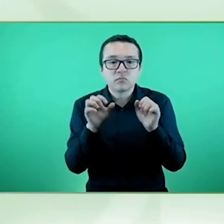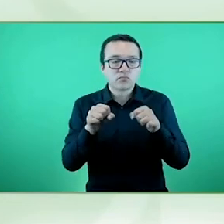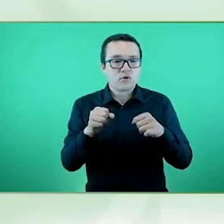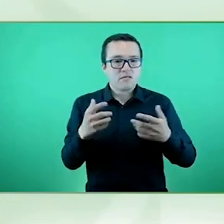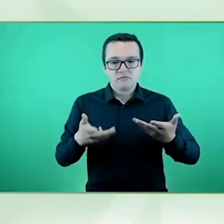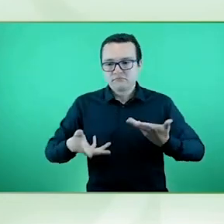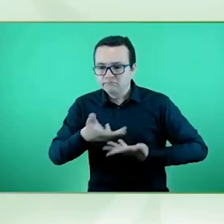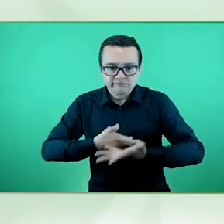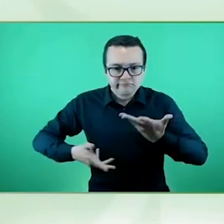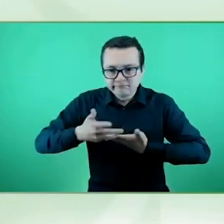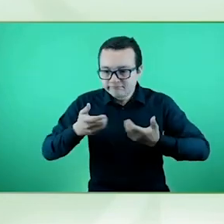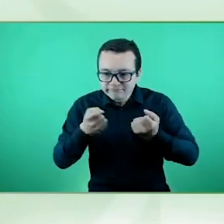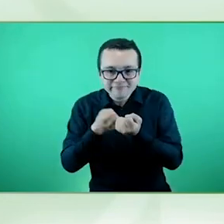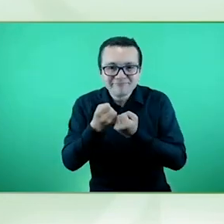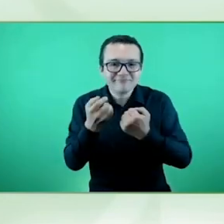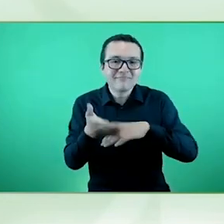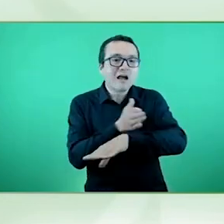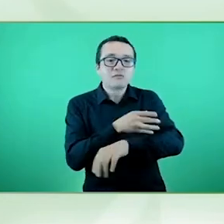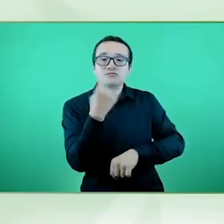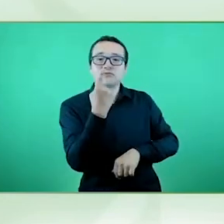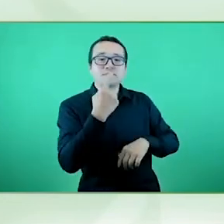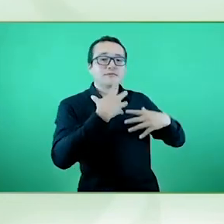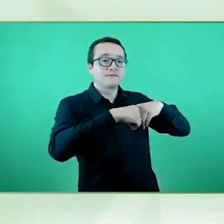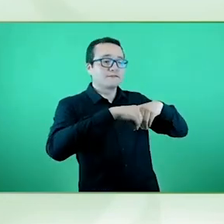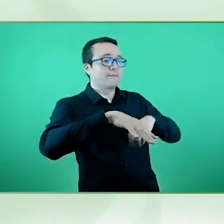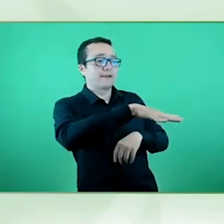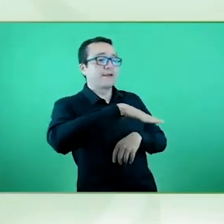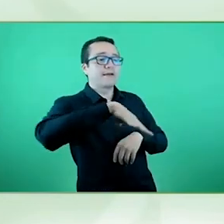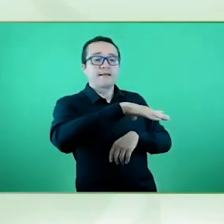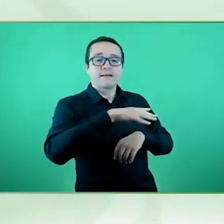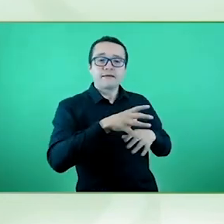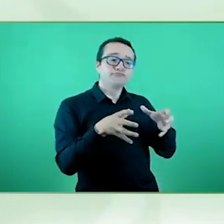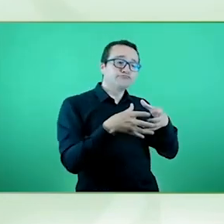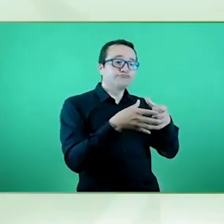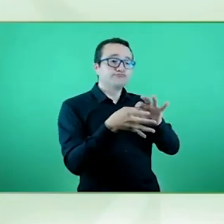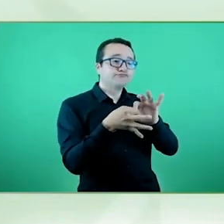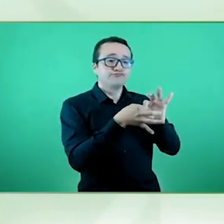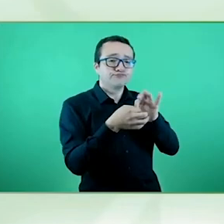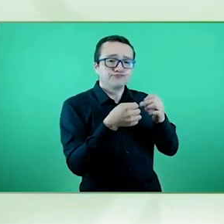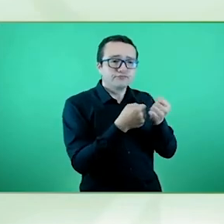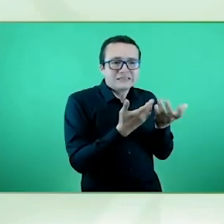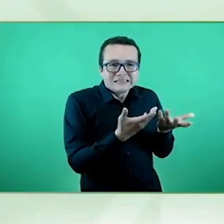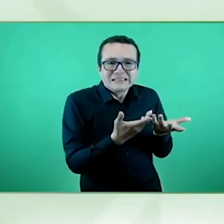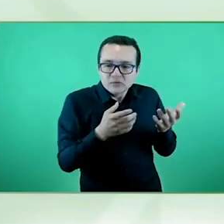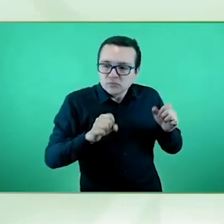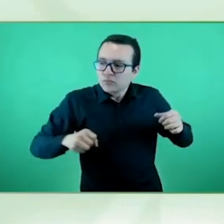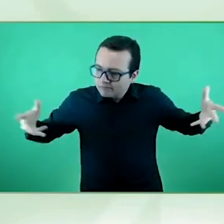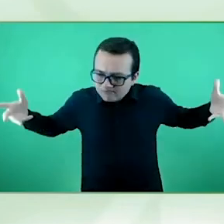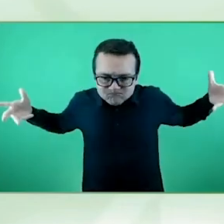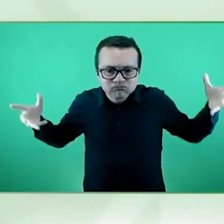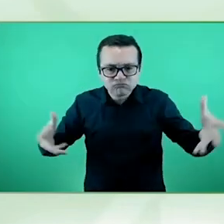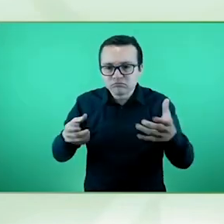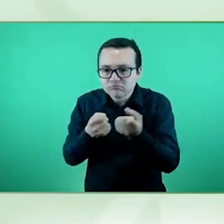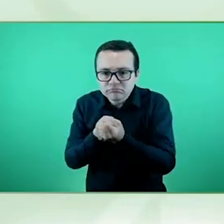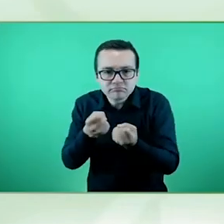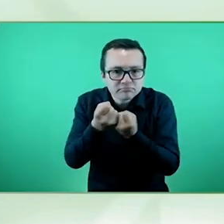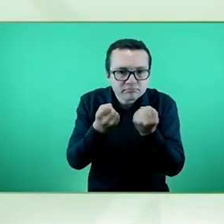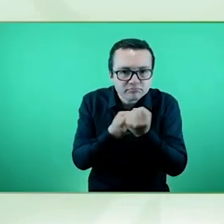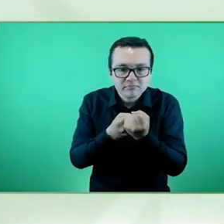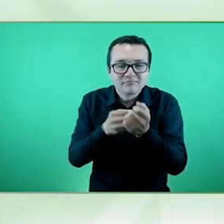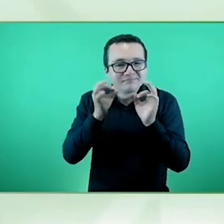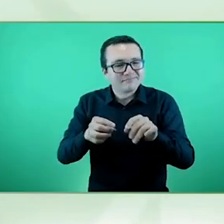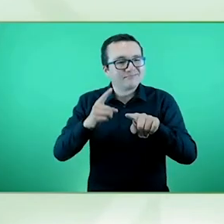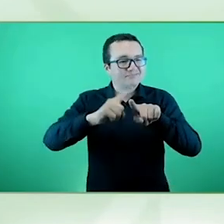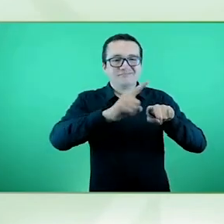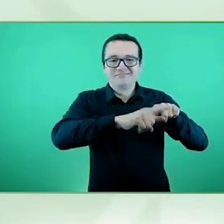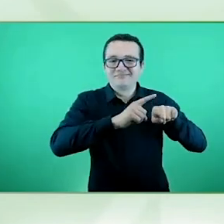Bueno, la revisión de diferentes enfoques, diferentes metodologías, nos acercaron al cooperativismo y a las